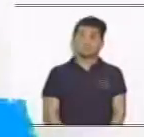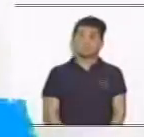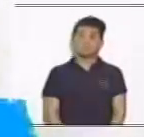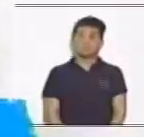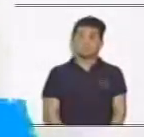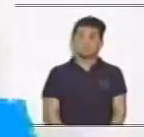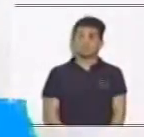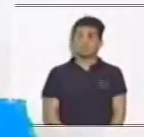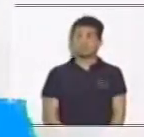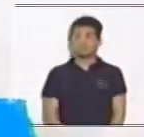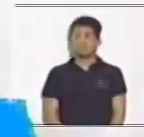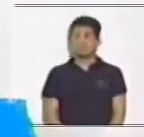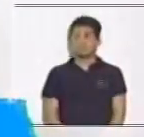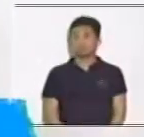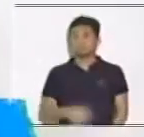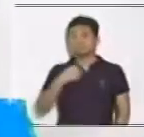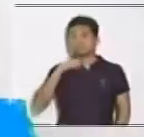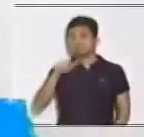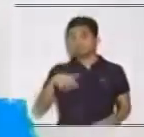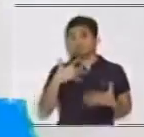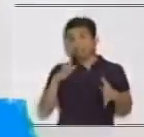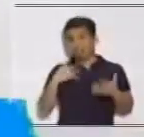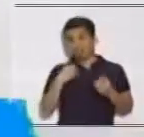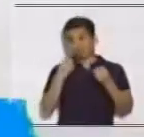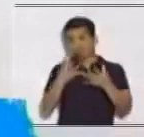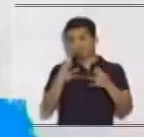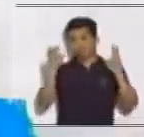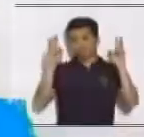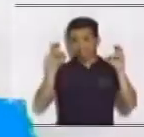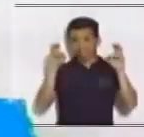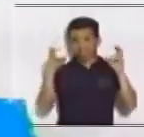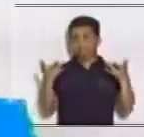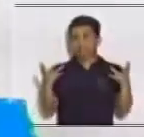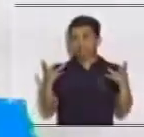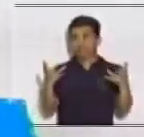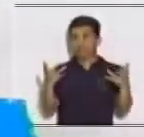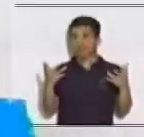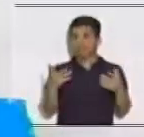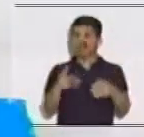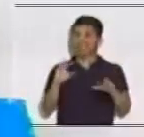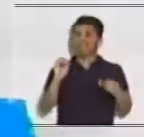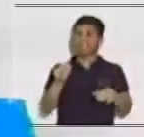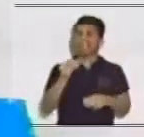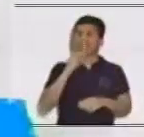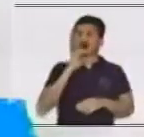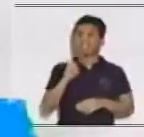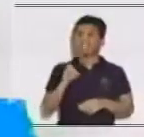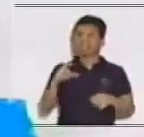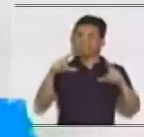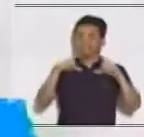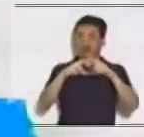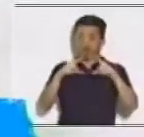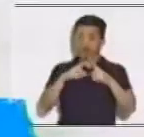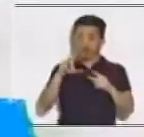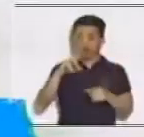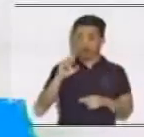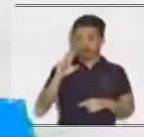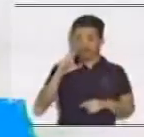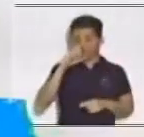Entonces, el día de hoy hemos compartido y hemos socializado qué es un triángulo